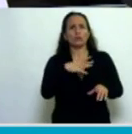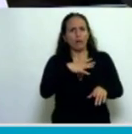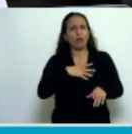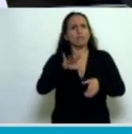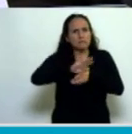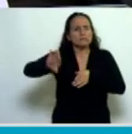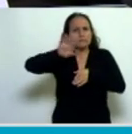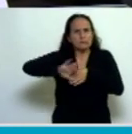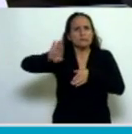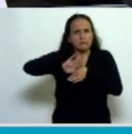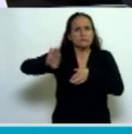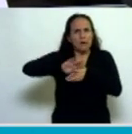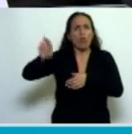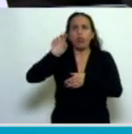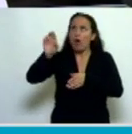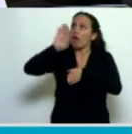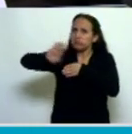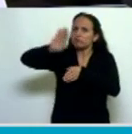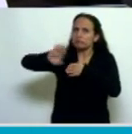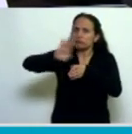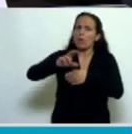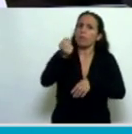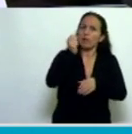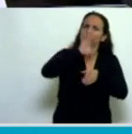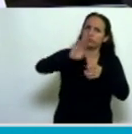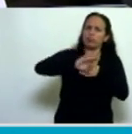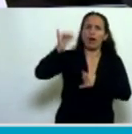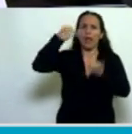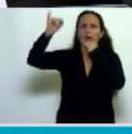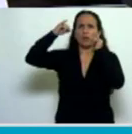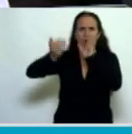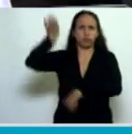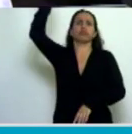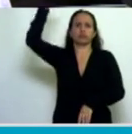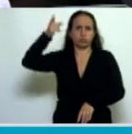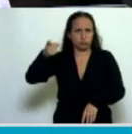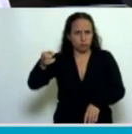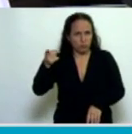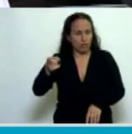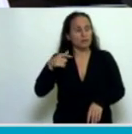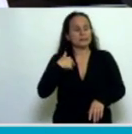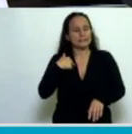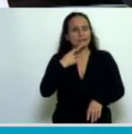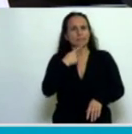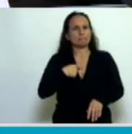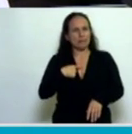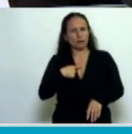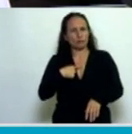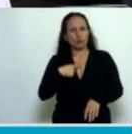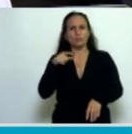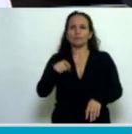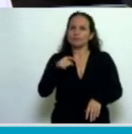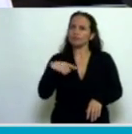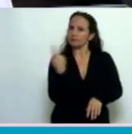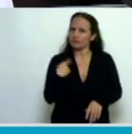deuda en dólares y en pesos a altas tasas. Entonces la pregunta que me hago, ¿para qué